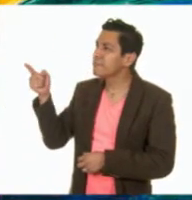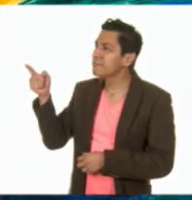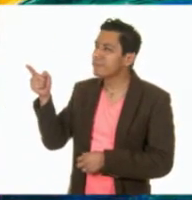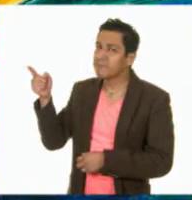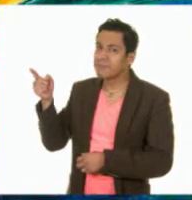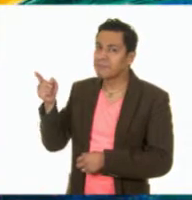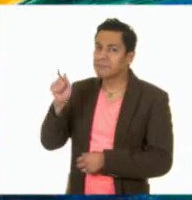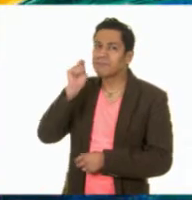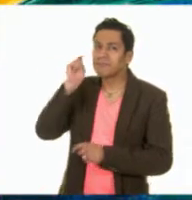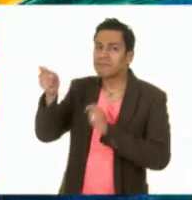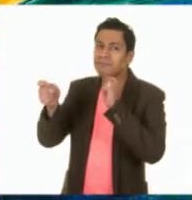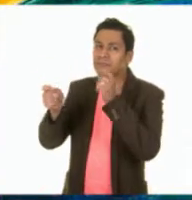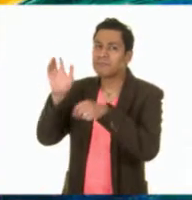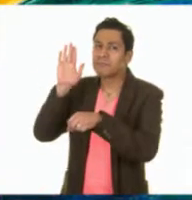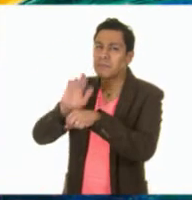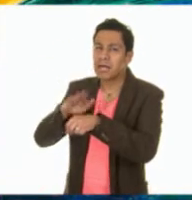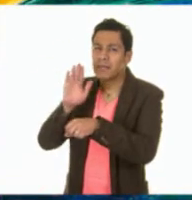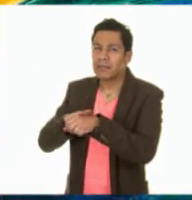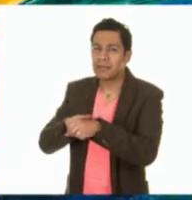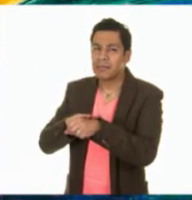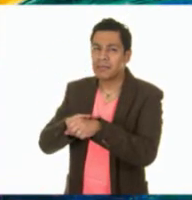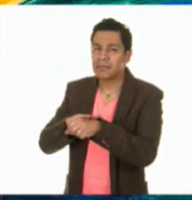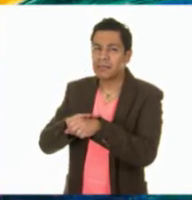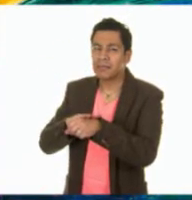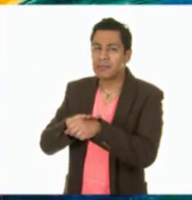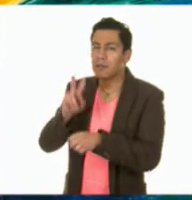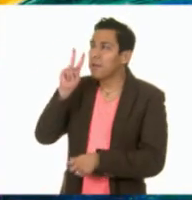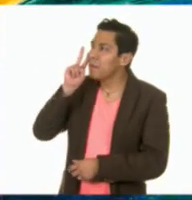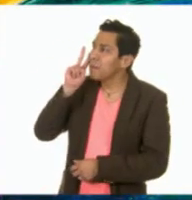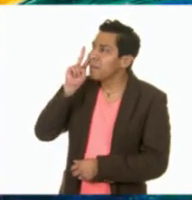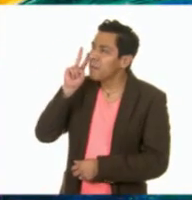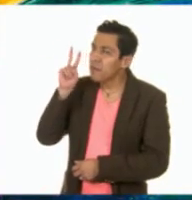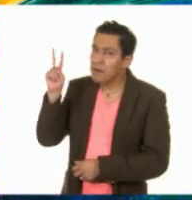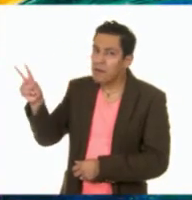veo? También veo